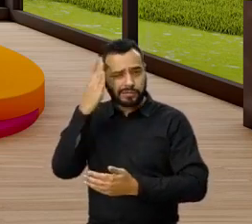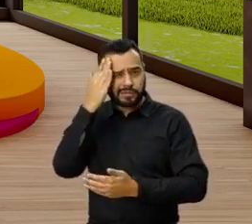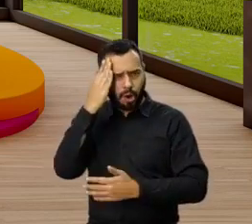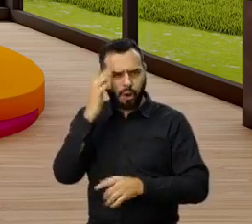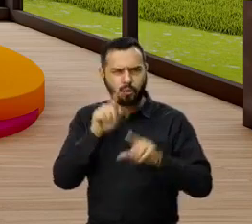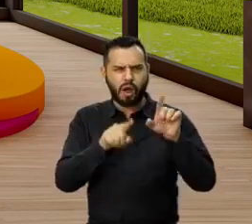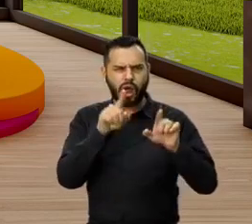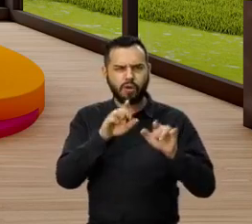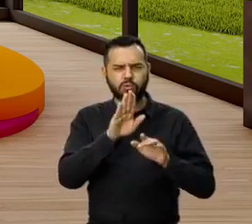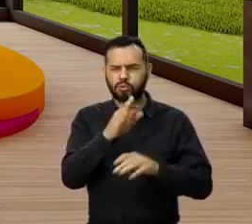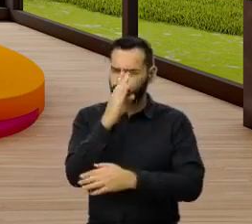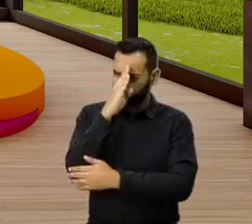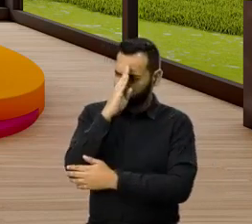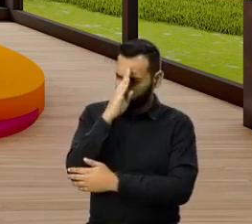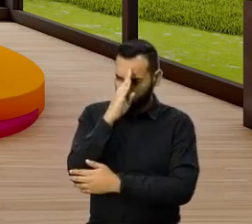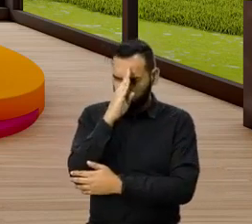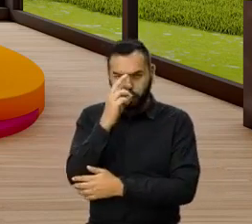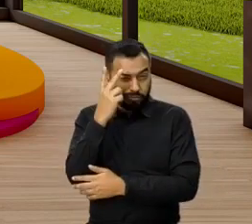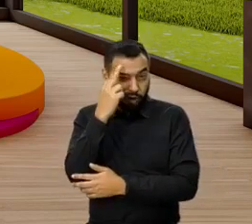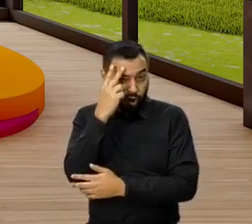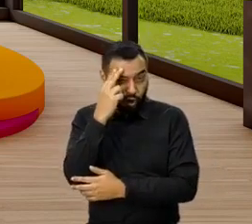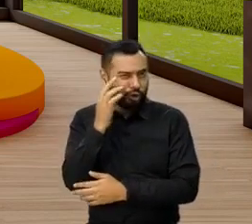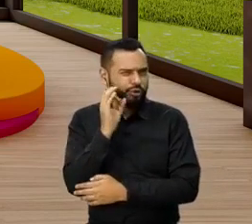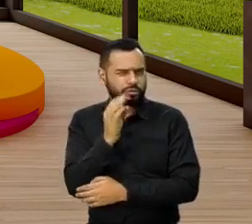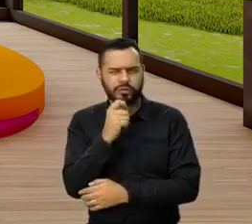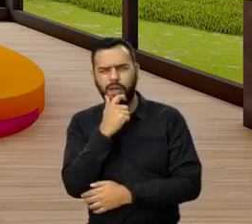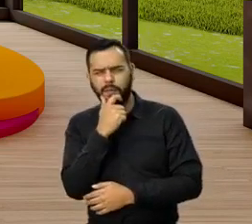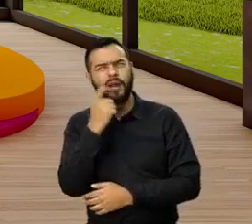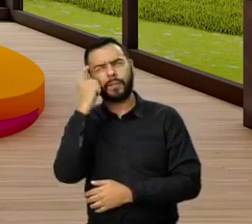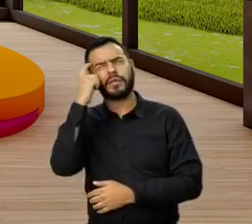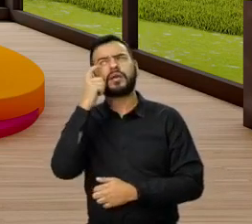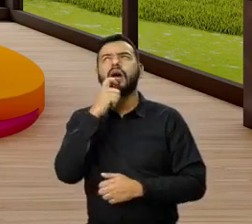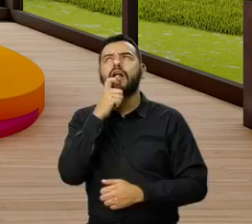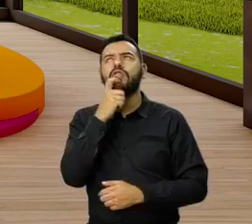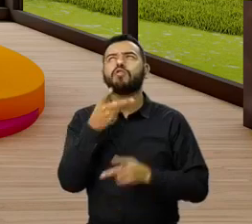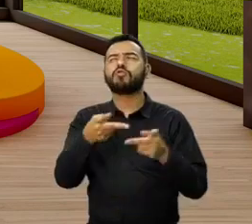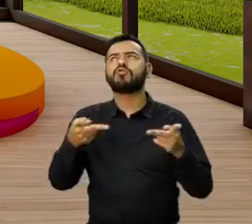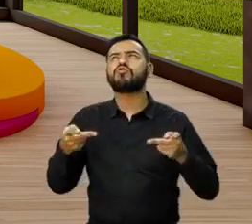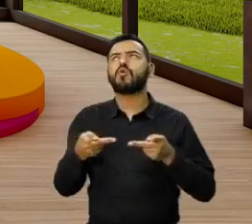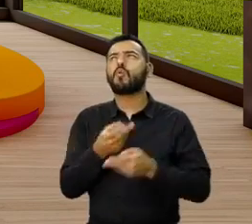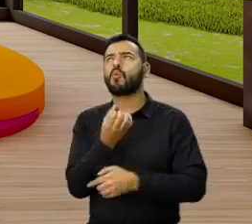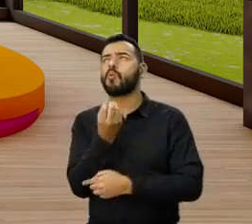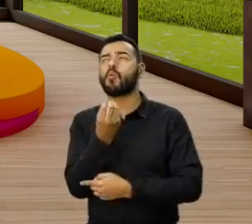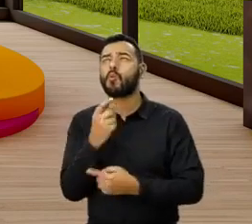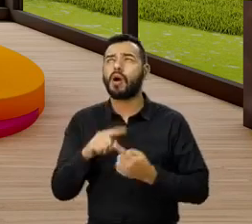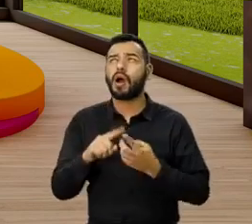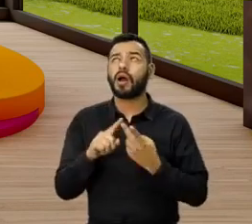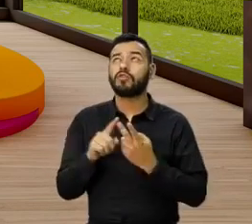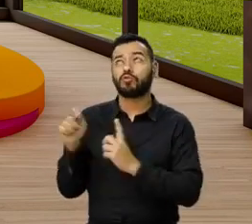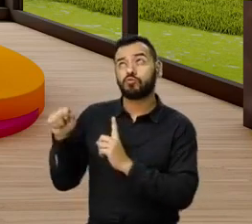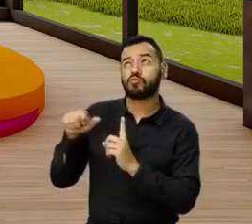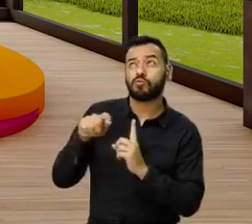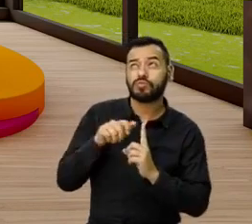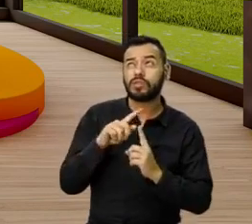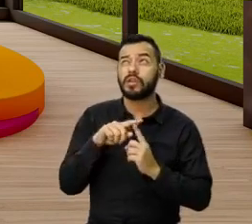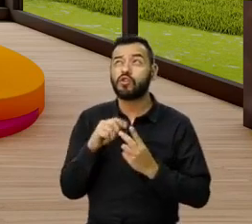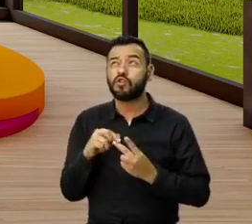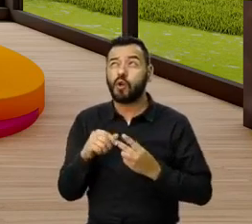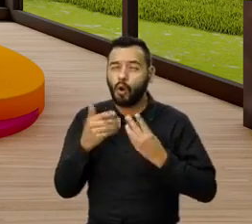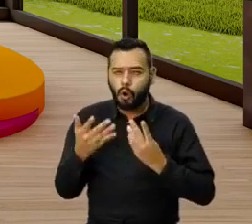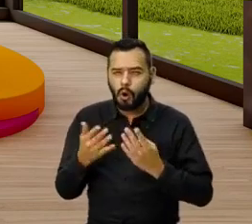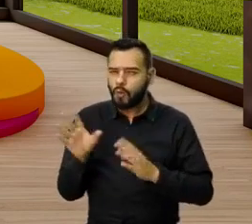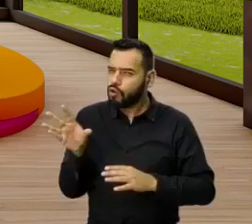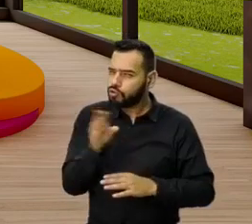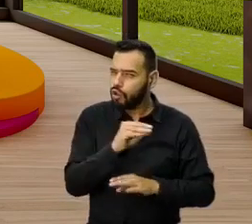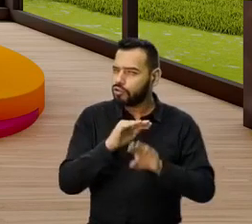deben tener algunas dudas por supuesto porque siempre estamos pensando en cuánto podría costar se puede aplicar subsidio cómo será ese entonces